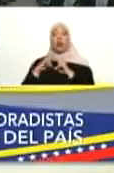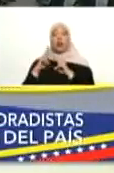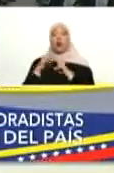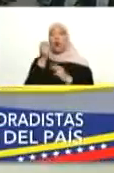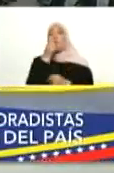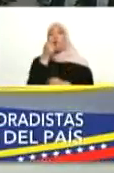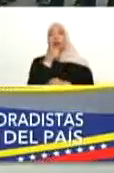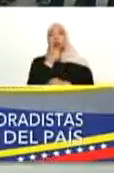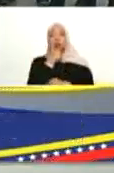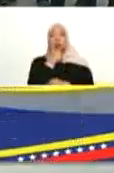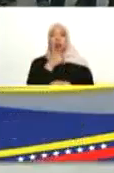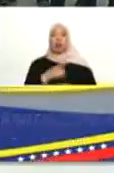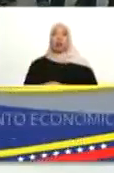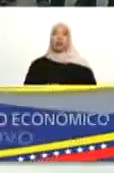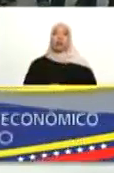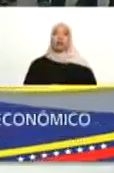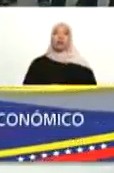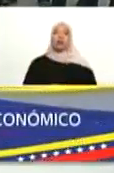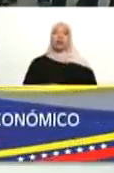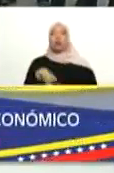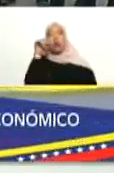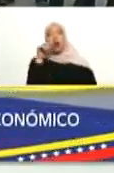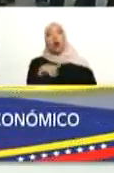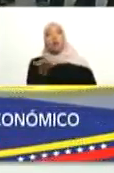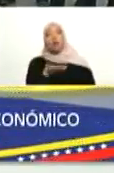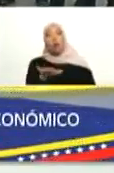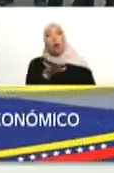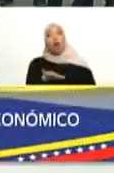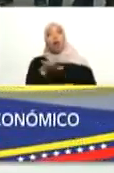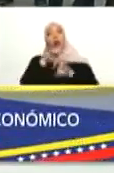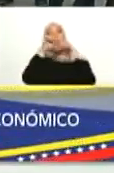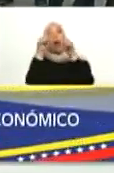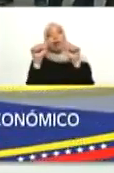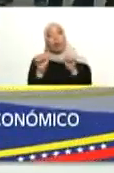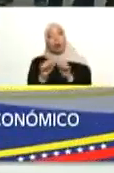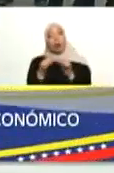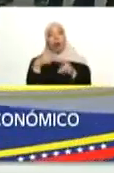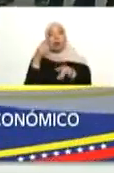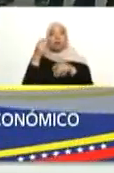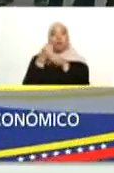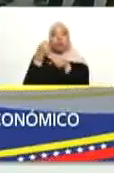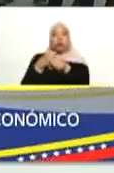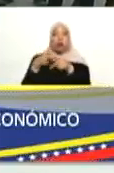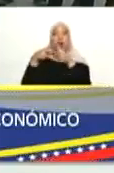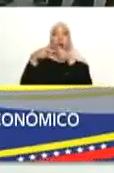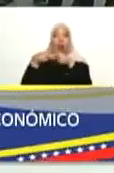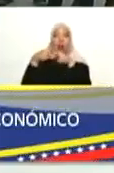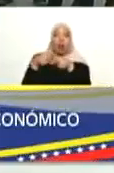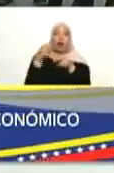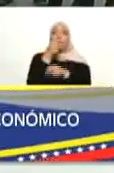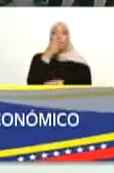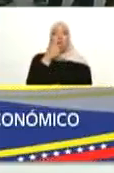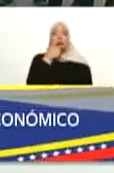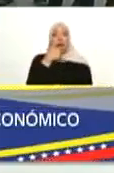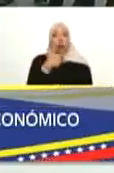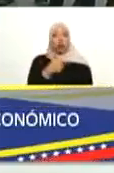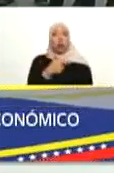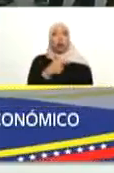bonita. Peribeca es un pueblo de artesanos, de artesanas, ¿ah? Bellísimo. Es un